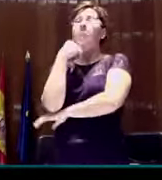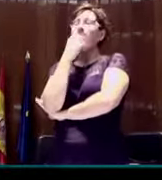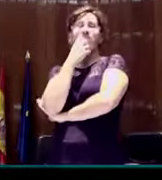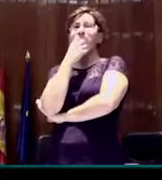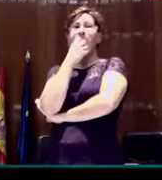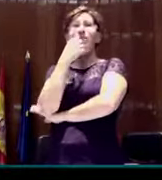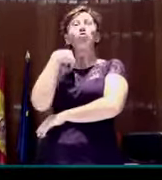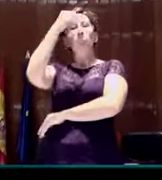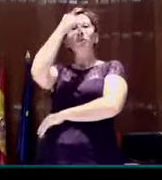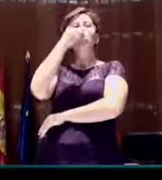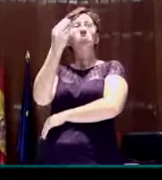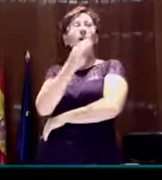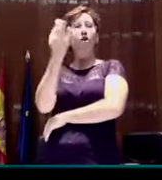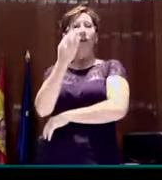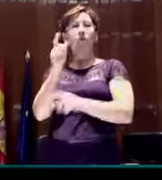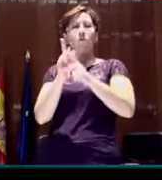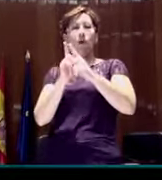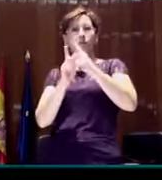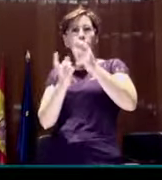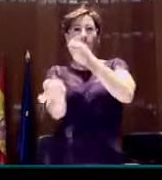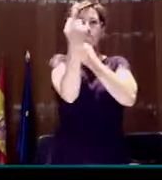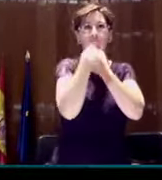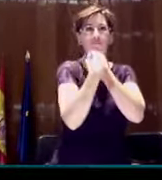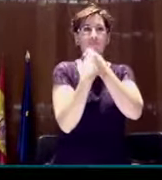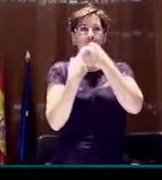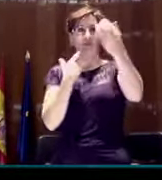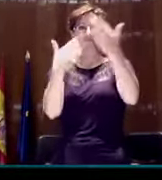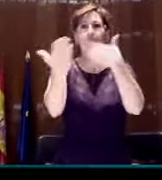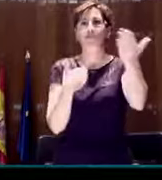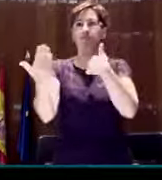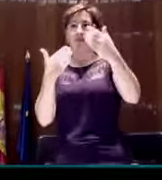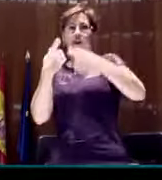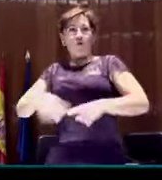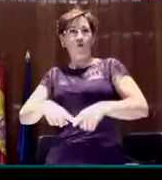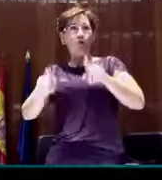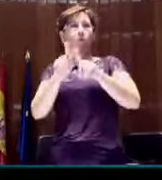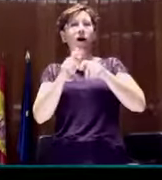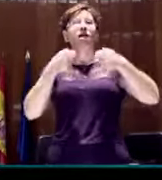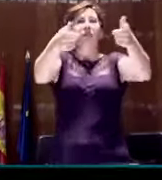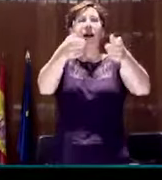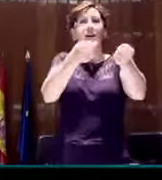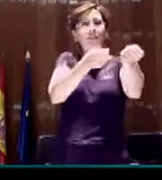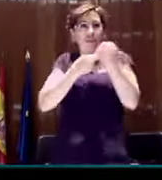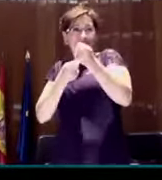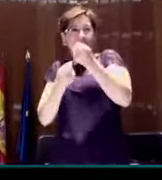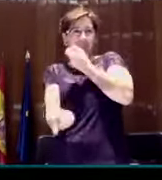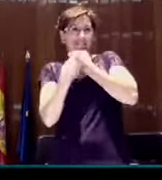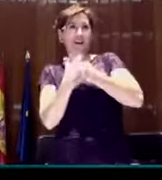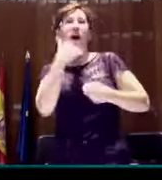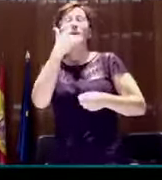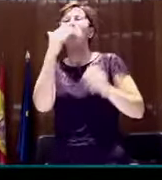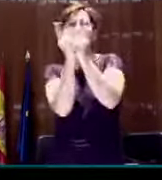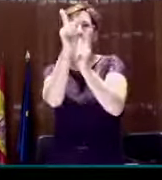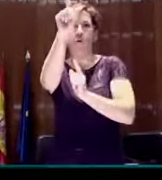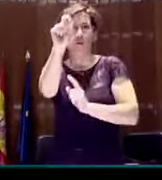que es mejor que la gente se involucre, que participe, lo verán en la última cita que tenemos en nuestra presentación. Y entonces les voy a hacer involucrarse simplemente un